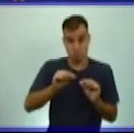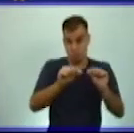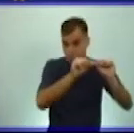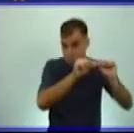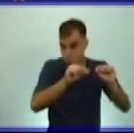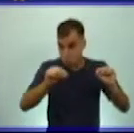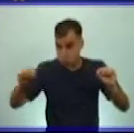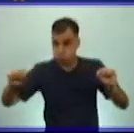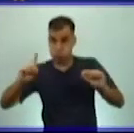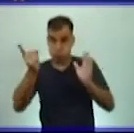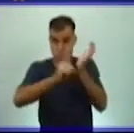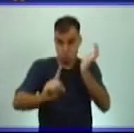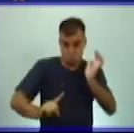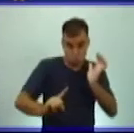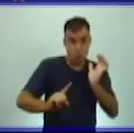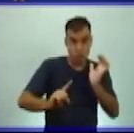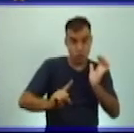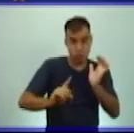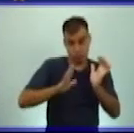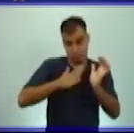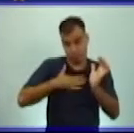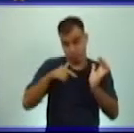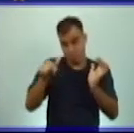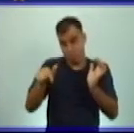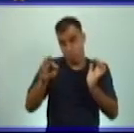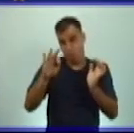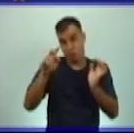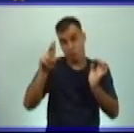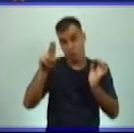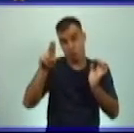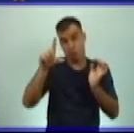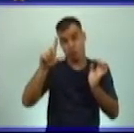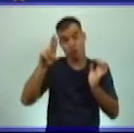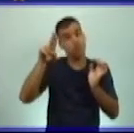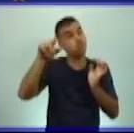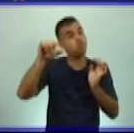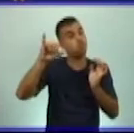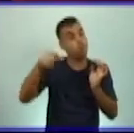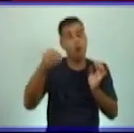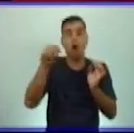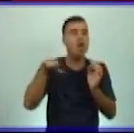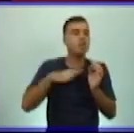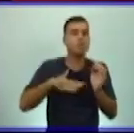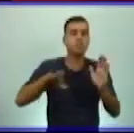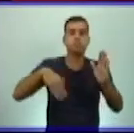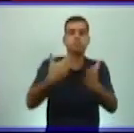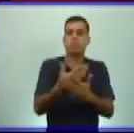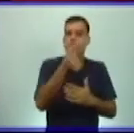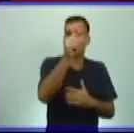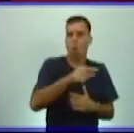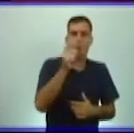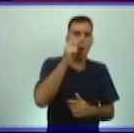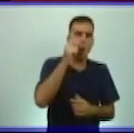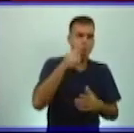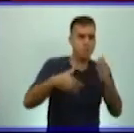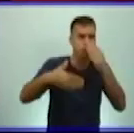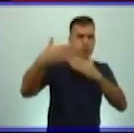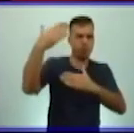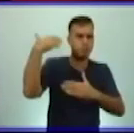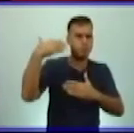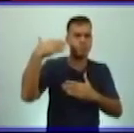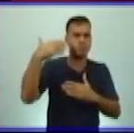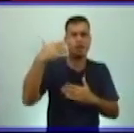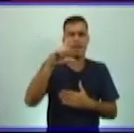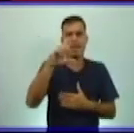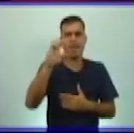del fenómeno de la inducción electromagnética, les puntualizamos que fue propuesto por el físico ruso Lenz. En